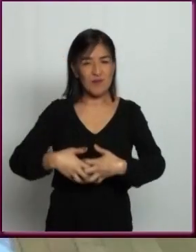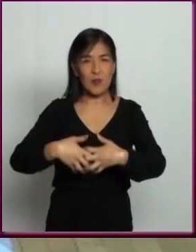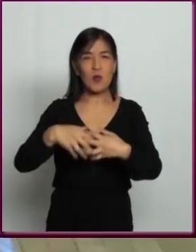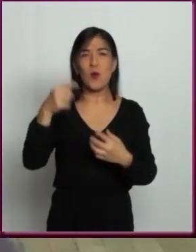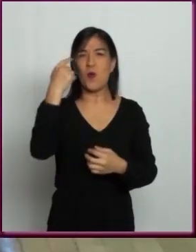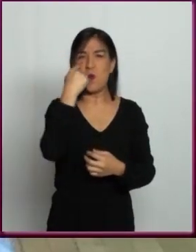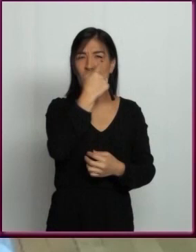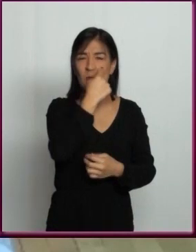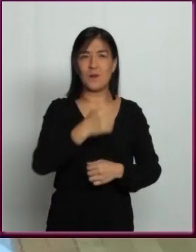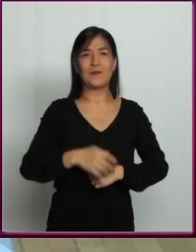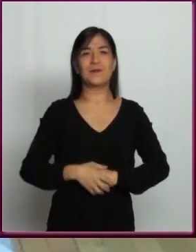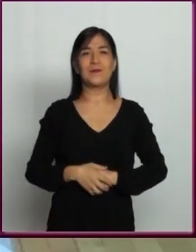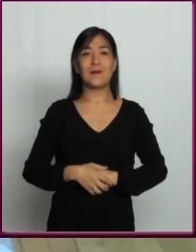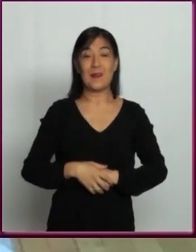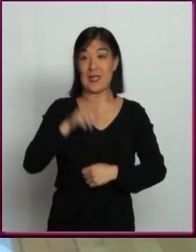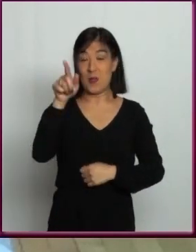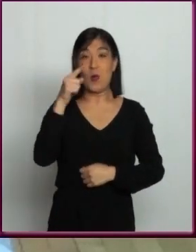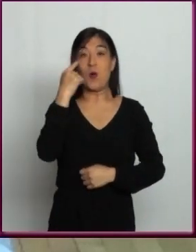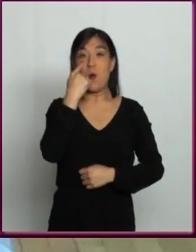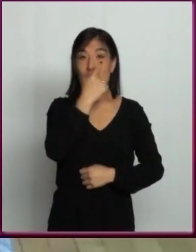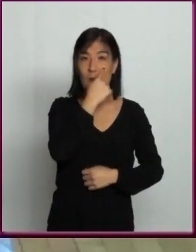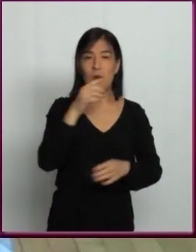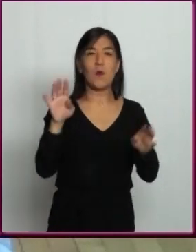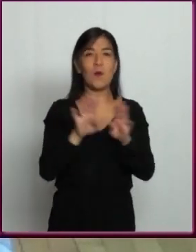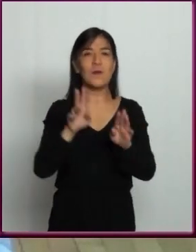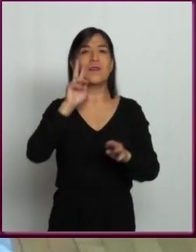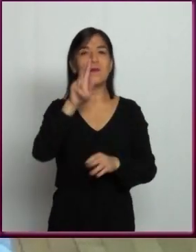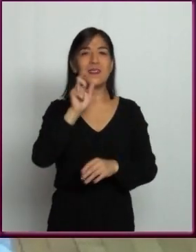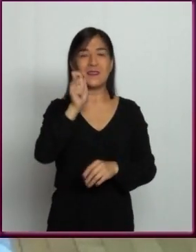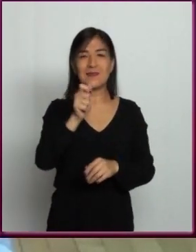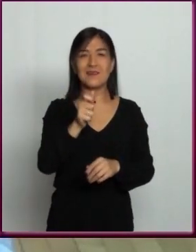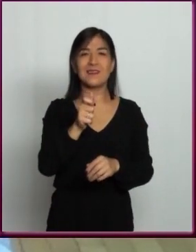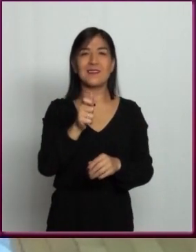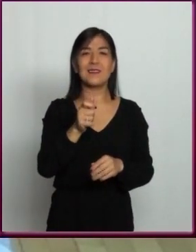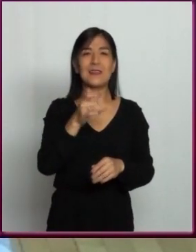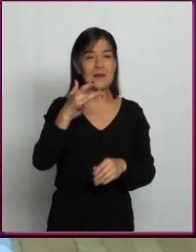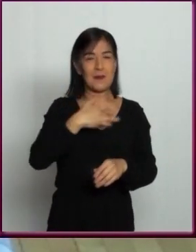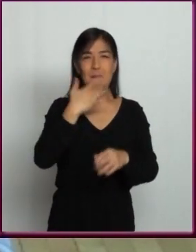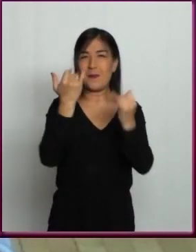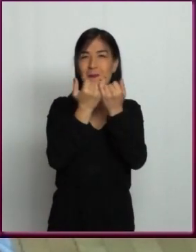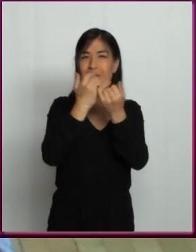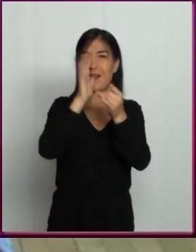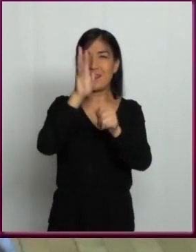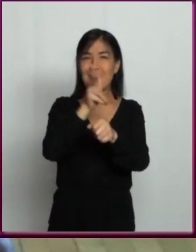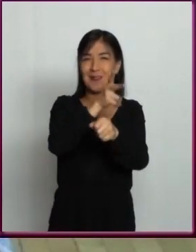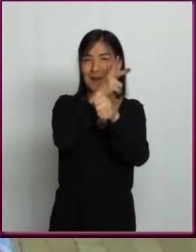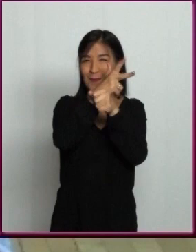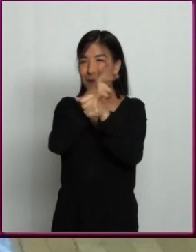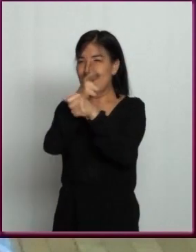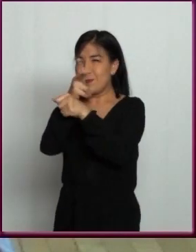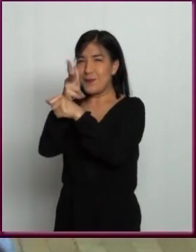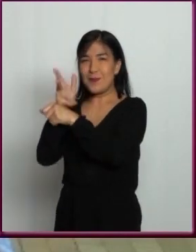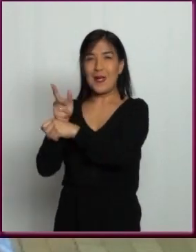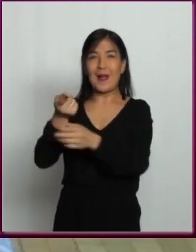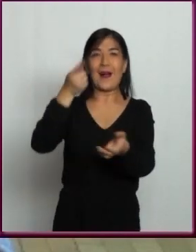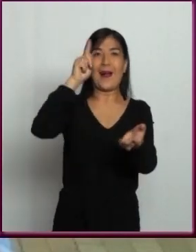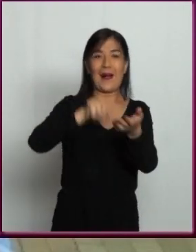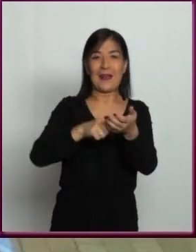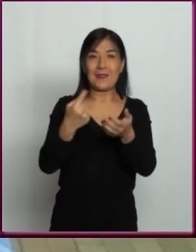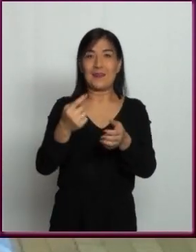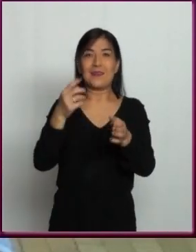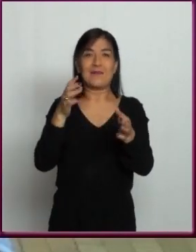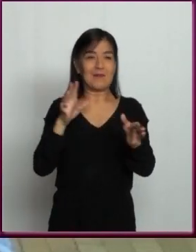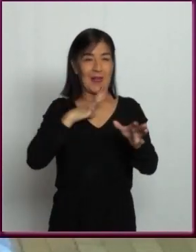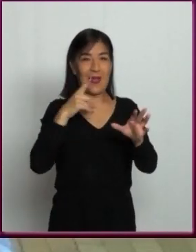ojo? Un ojo es un órgano muy simpático, ¿no? Básicamente es una cámara con una entrada, una cámara oscura con